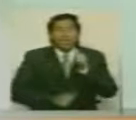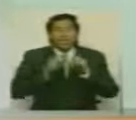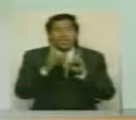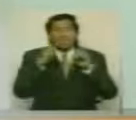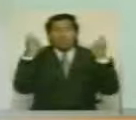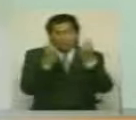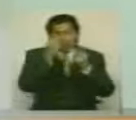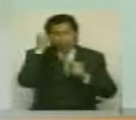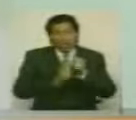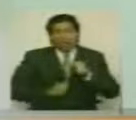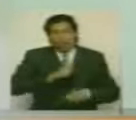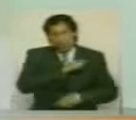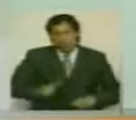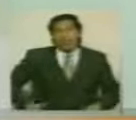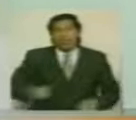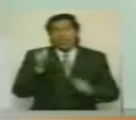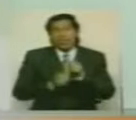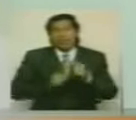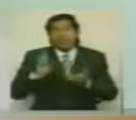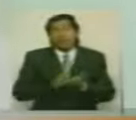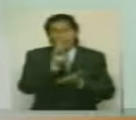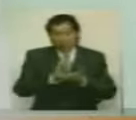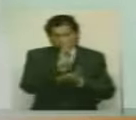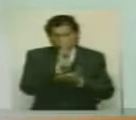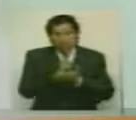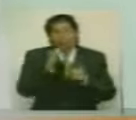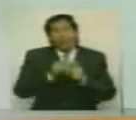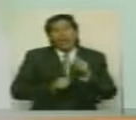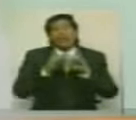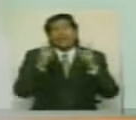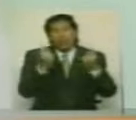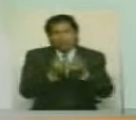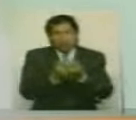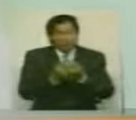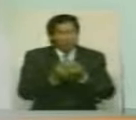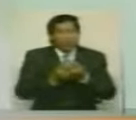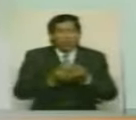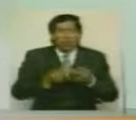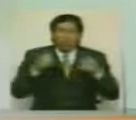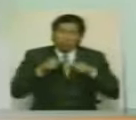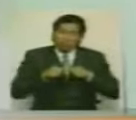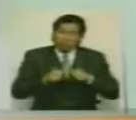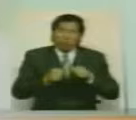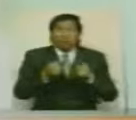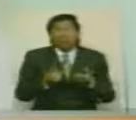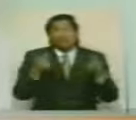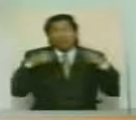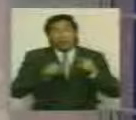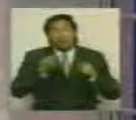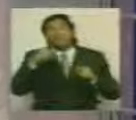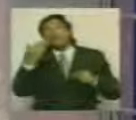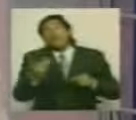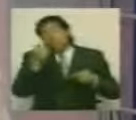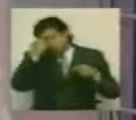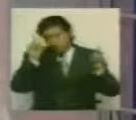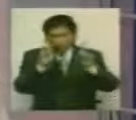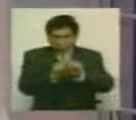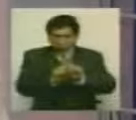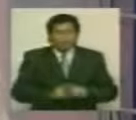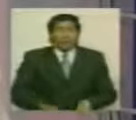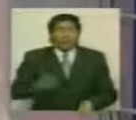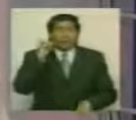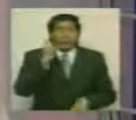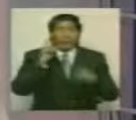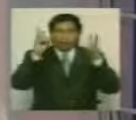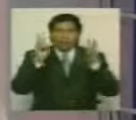departamento, cada municipio, cada universidad, continúa mientras no haya una decisión en contrario, ¿no? Es un